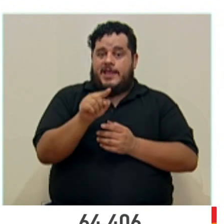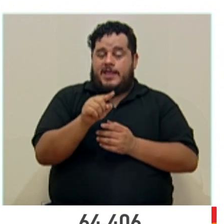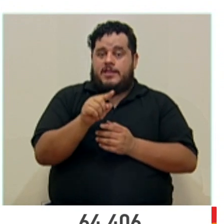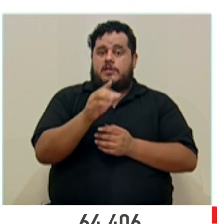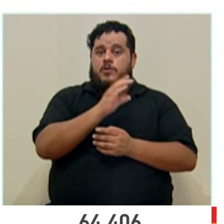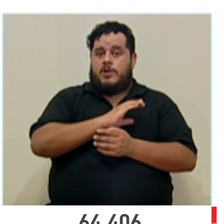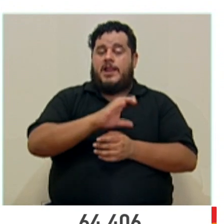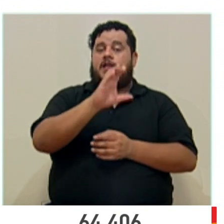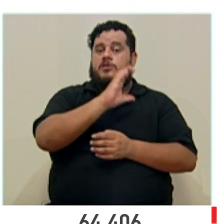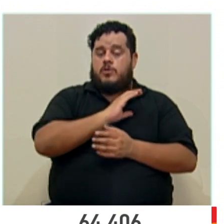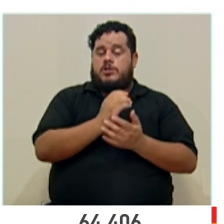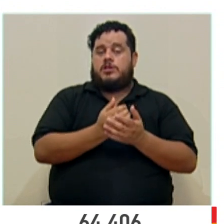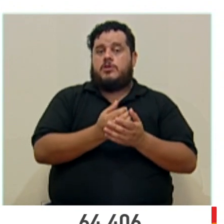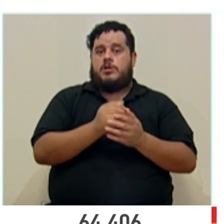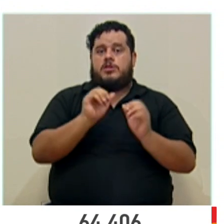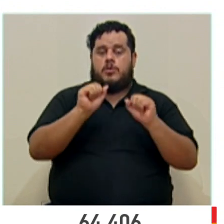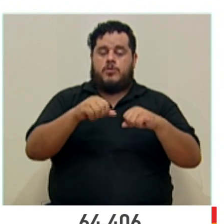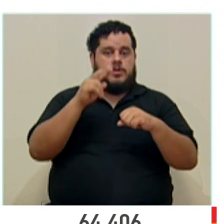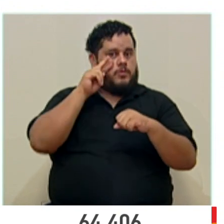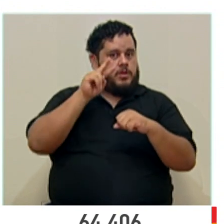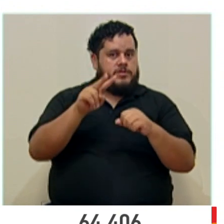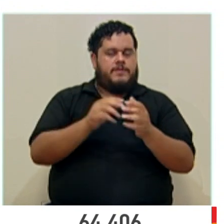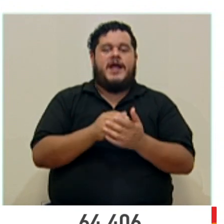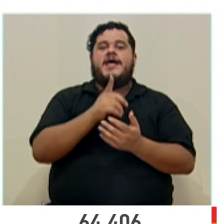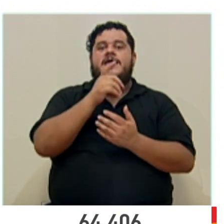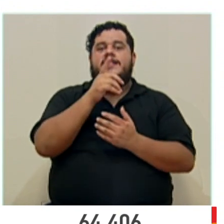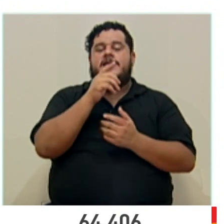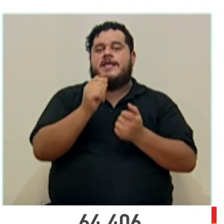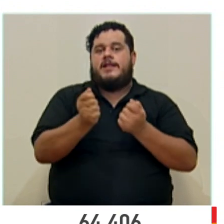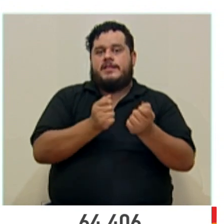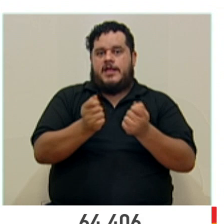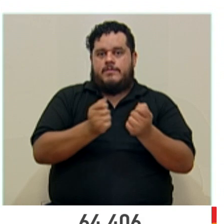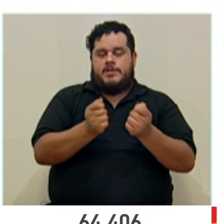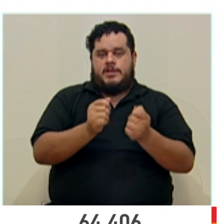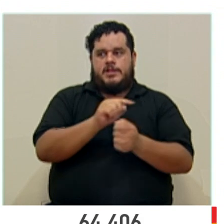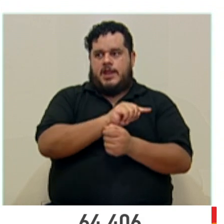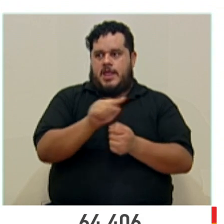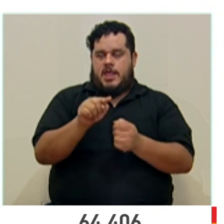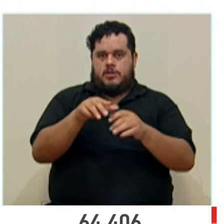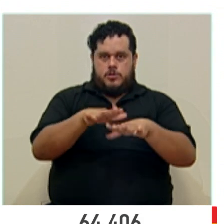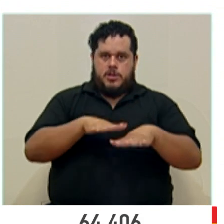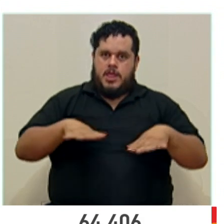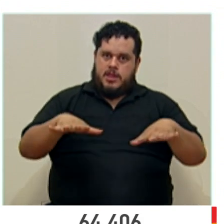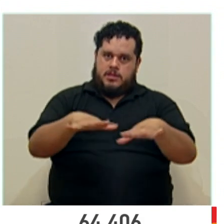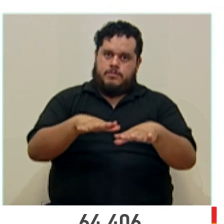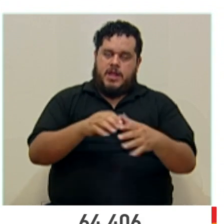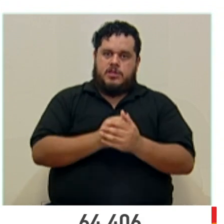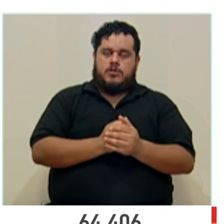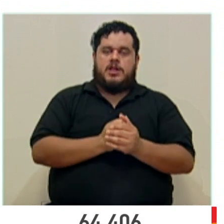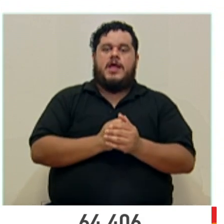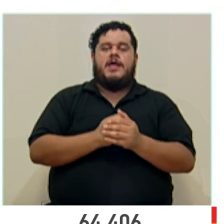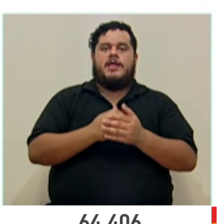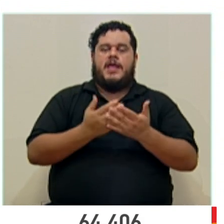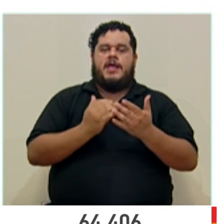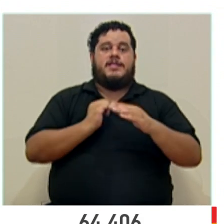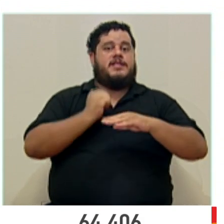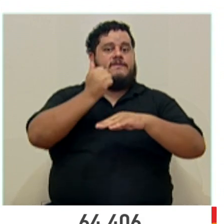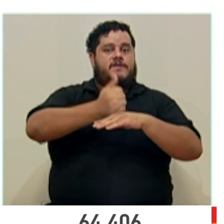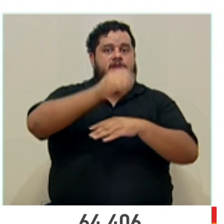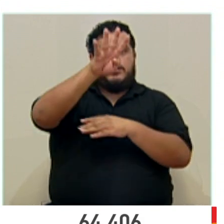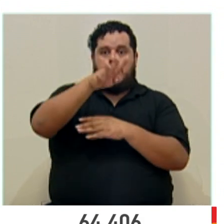las condiciones, como se pueden observar, de quienes administran esos espacios, que es definir horarios